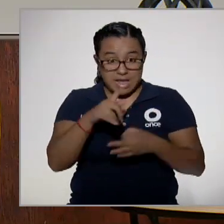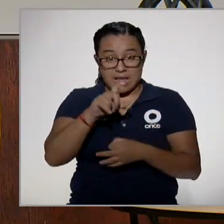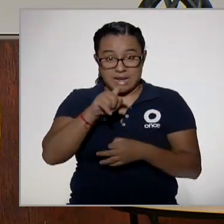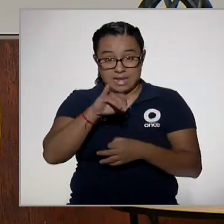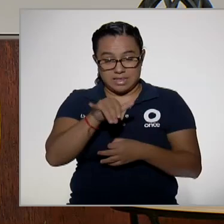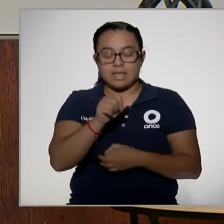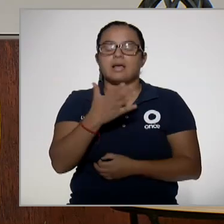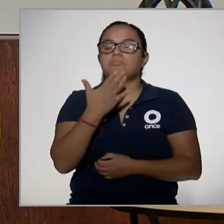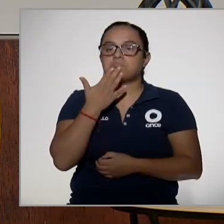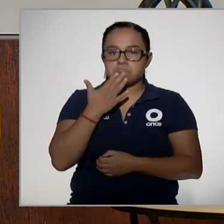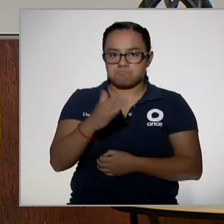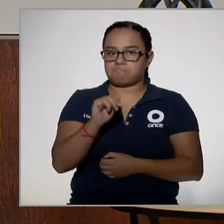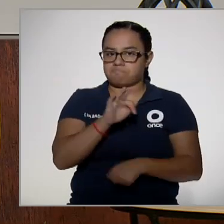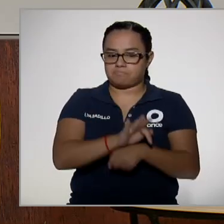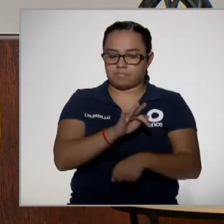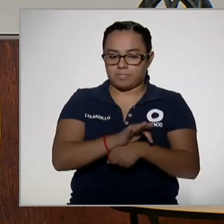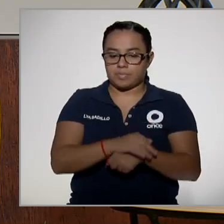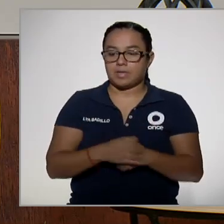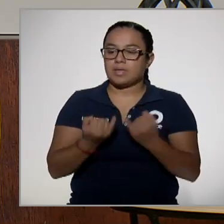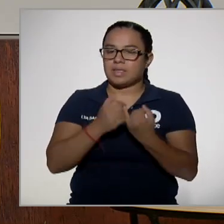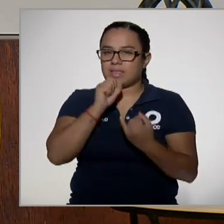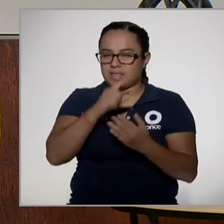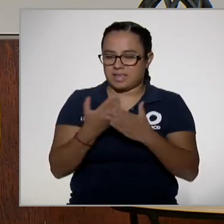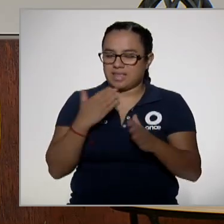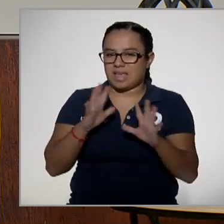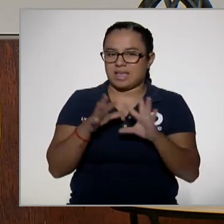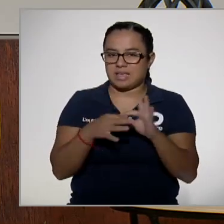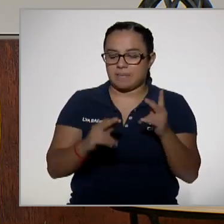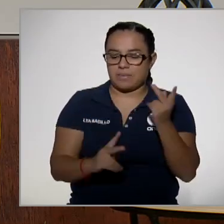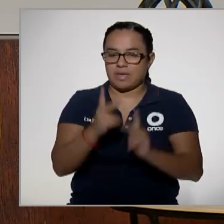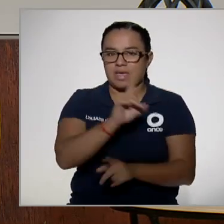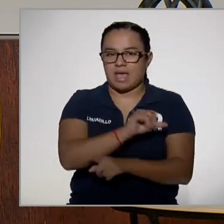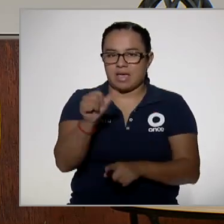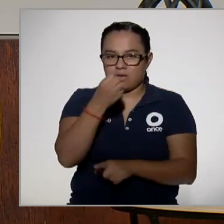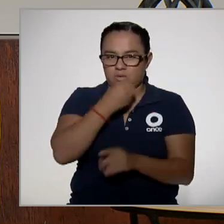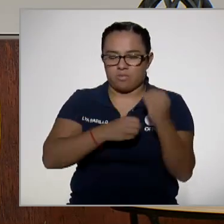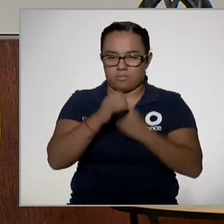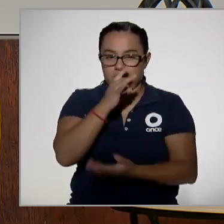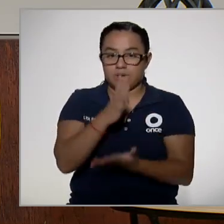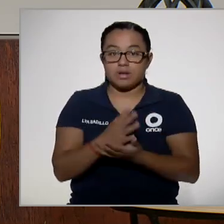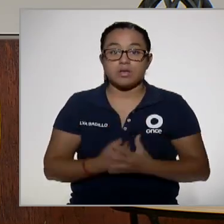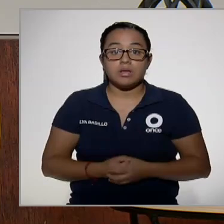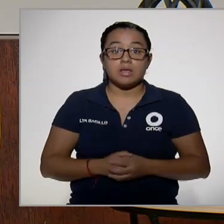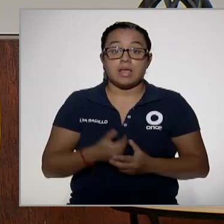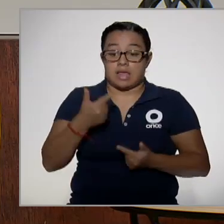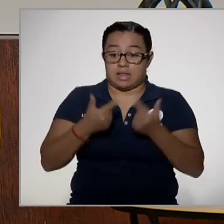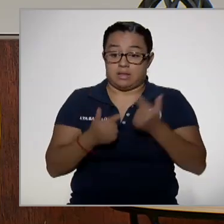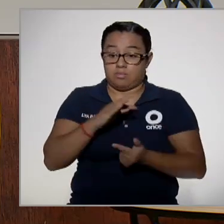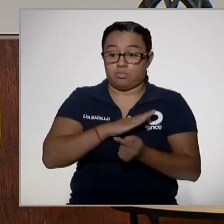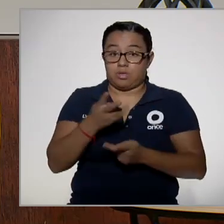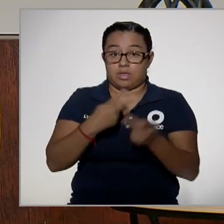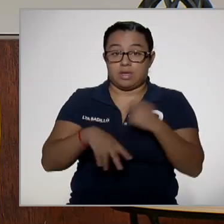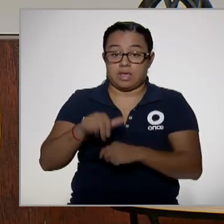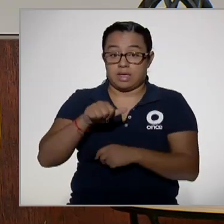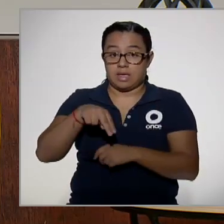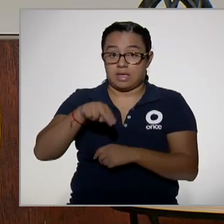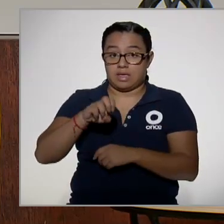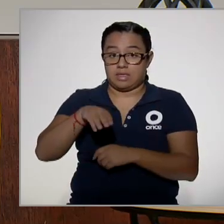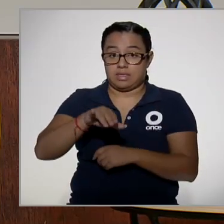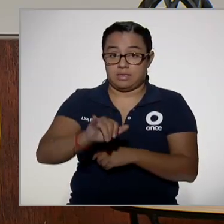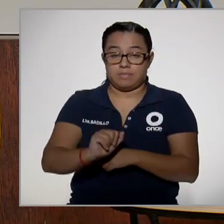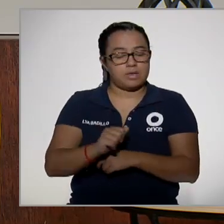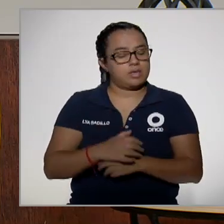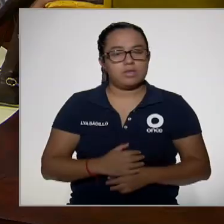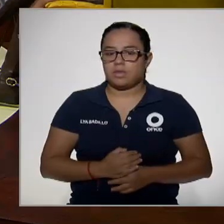que si ya clara voto de vegetarianos y veganos los lácteos causan anemia no no lo que